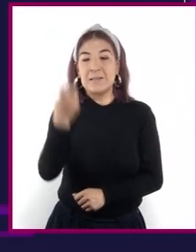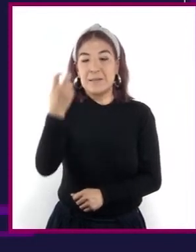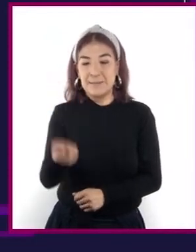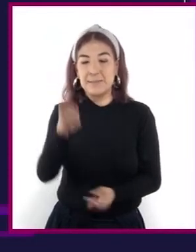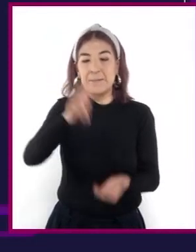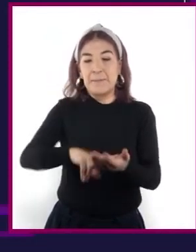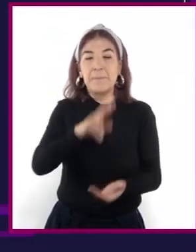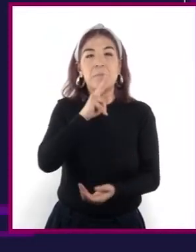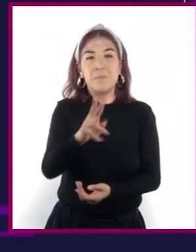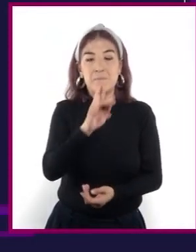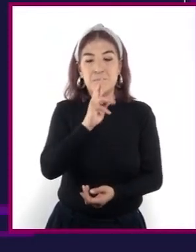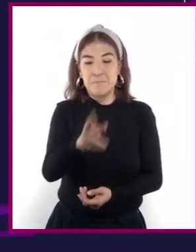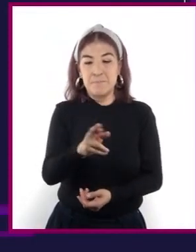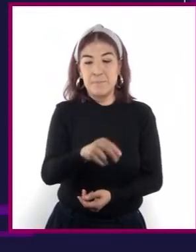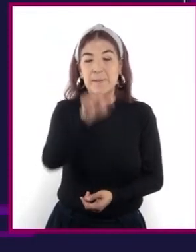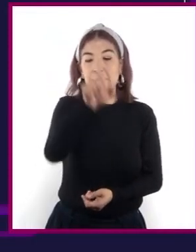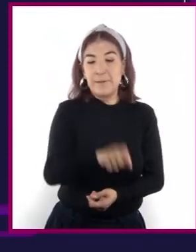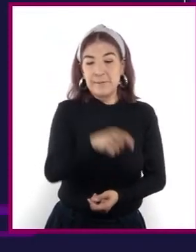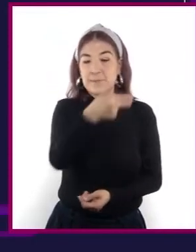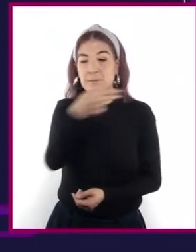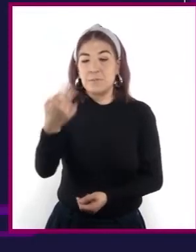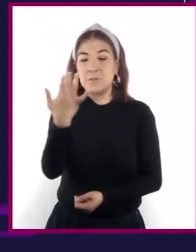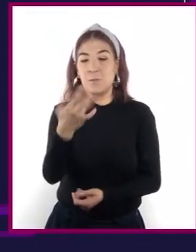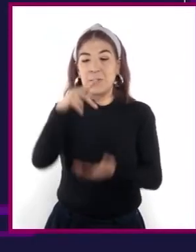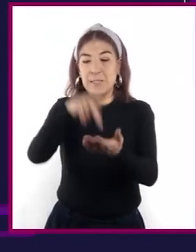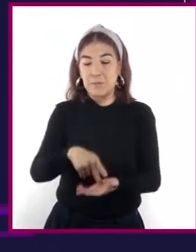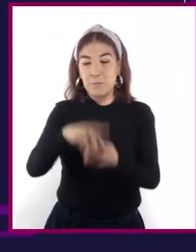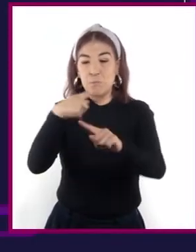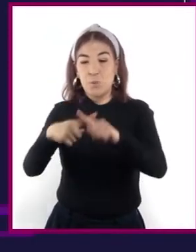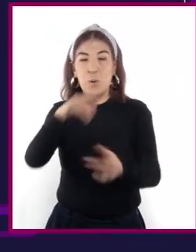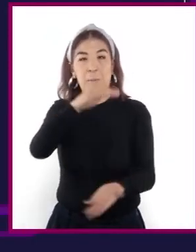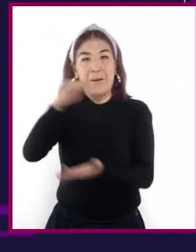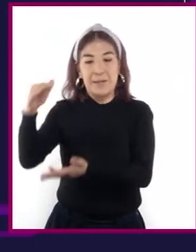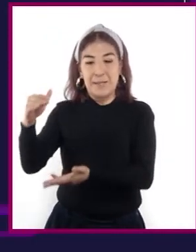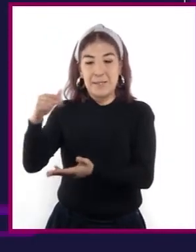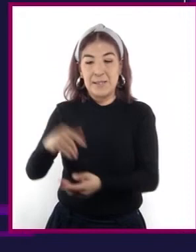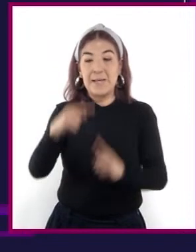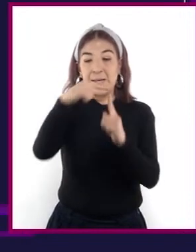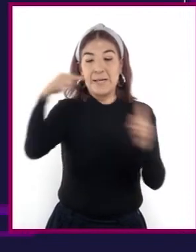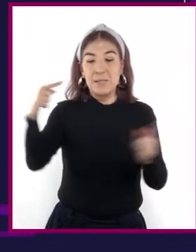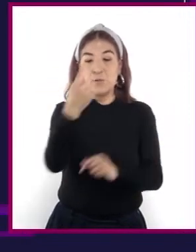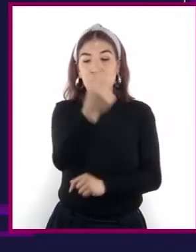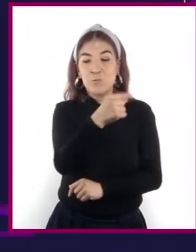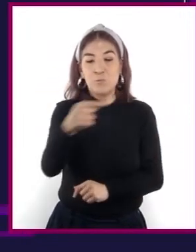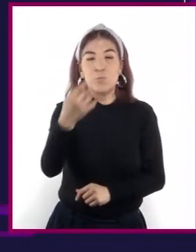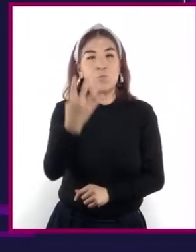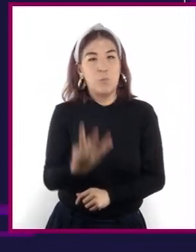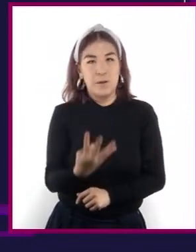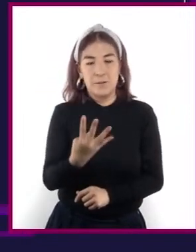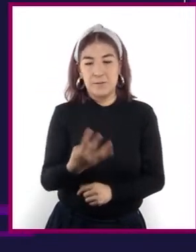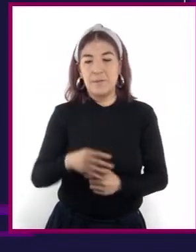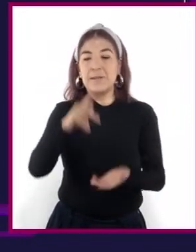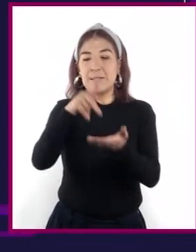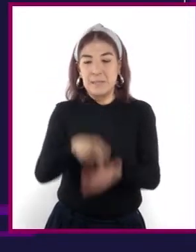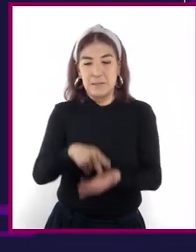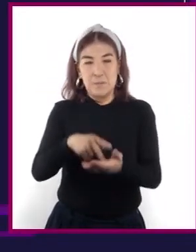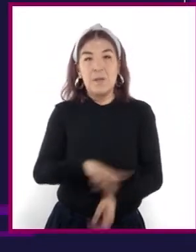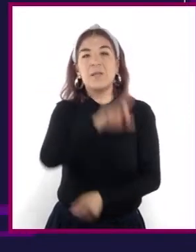obteniendo X igual a 50 kilogramos por paquetes entre 1/4 de kilogramo.